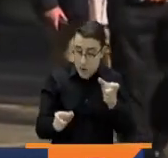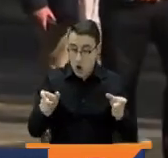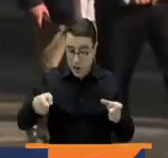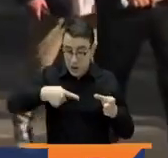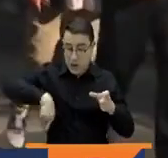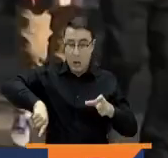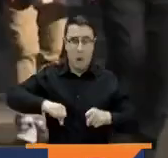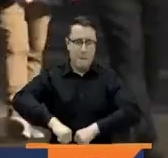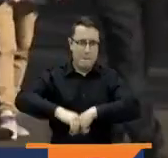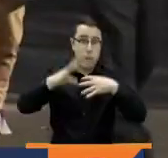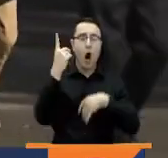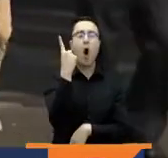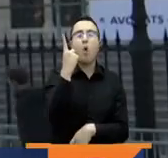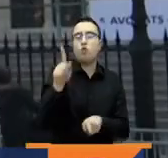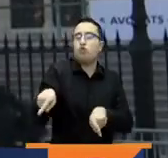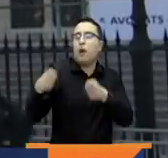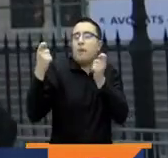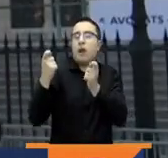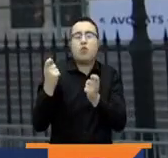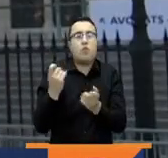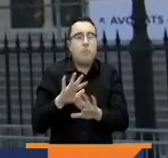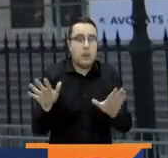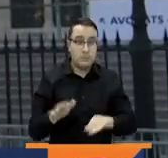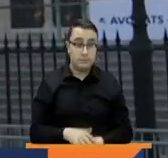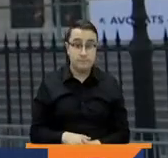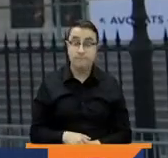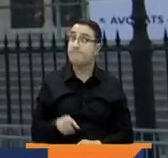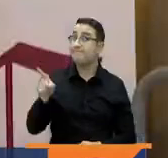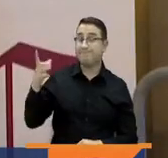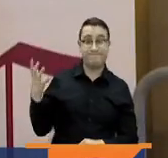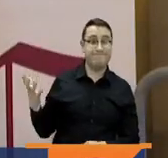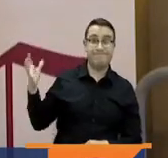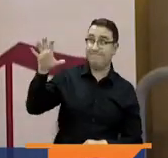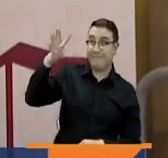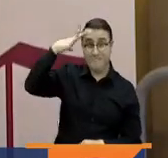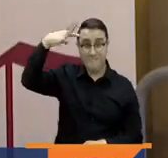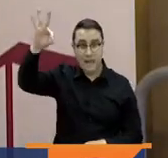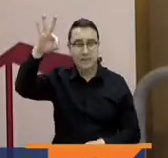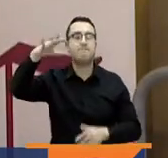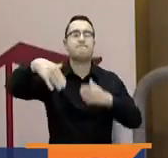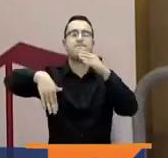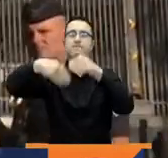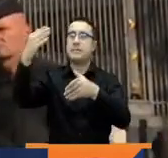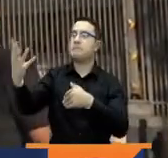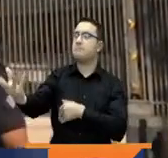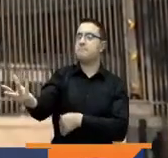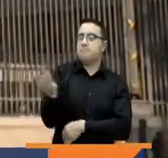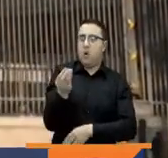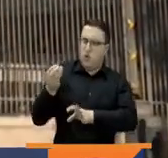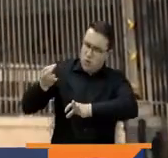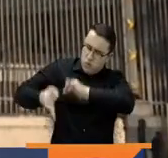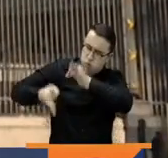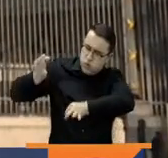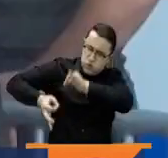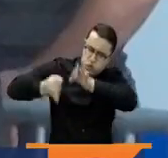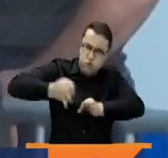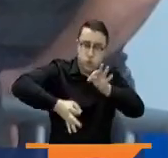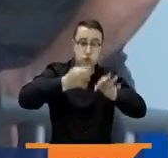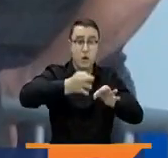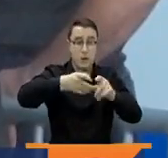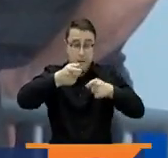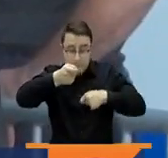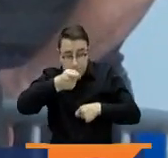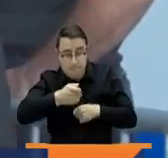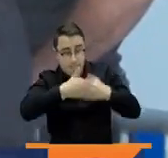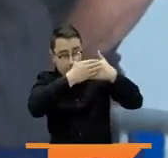Hoy, 6 años después, el país galo en el Palais de Justice inicia un histórico y maratónico juicio que por 9 meses